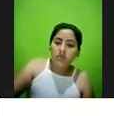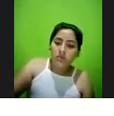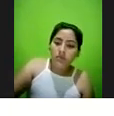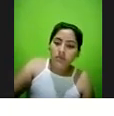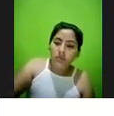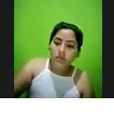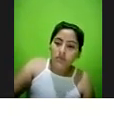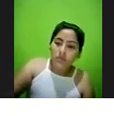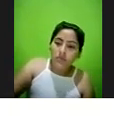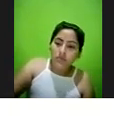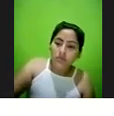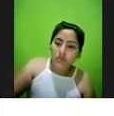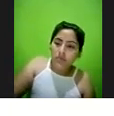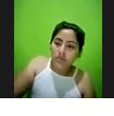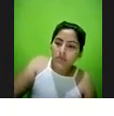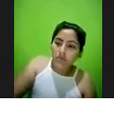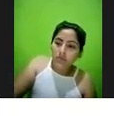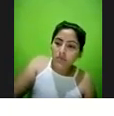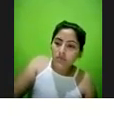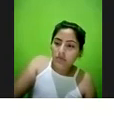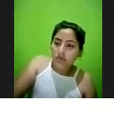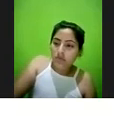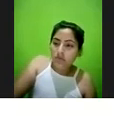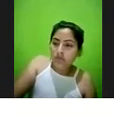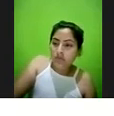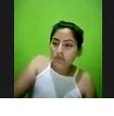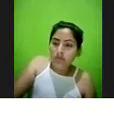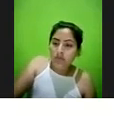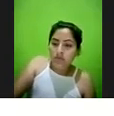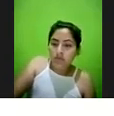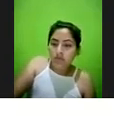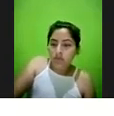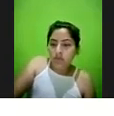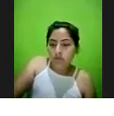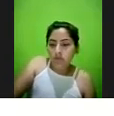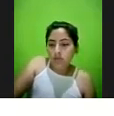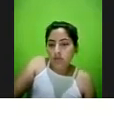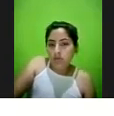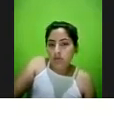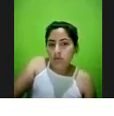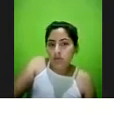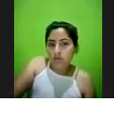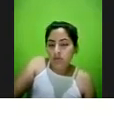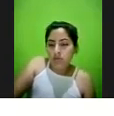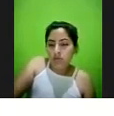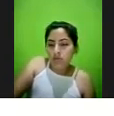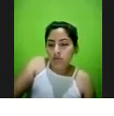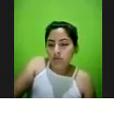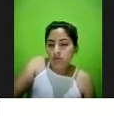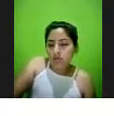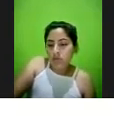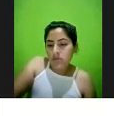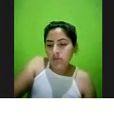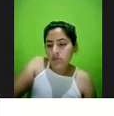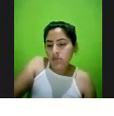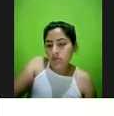Vías de arterias y vías de venas, ya sea dentro del intestino delgado, dentro del estómago, tenemos tejido